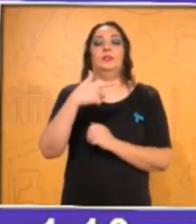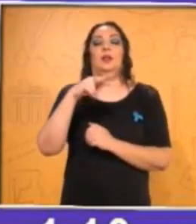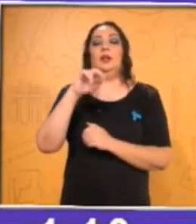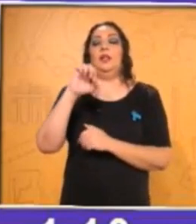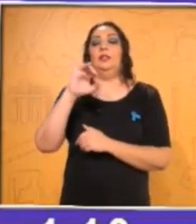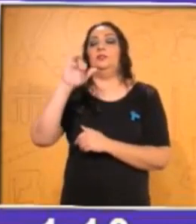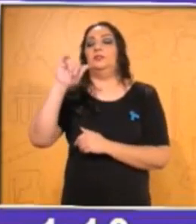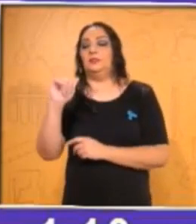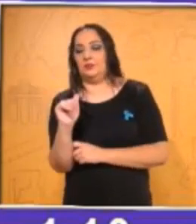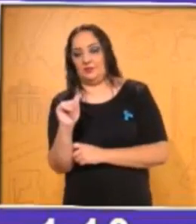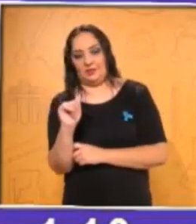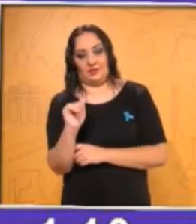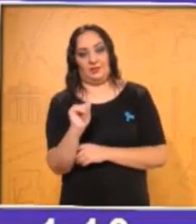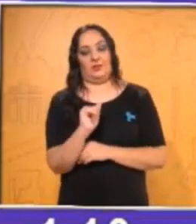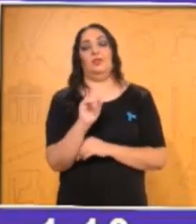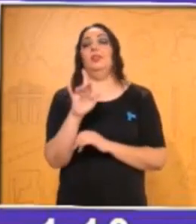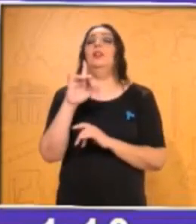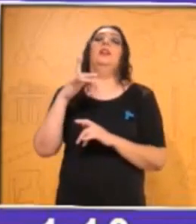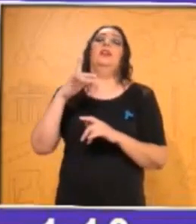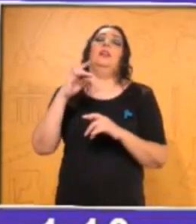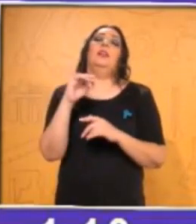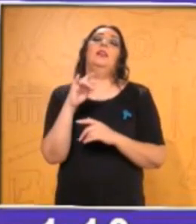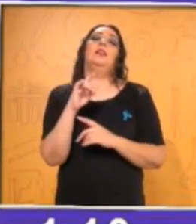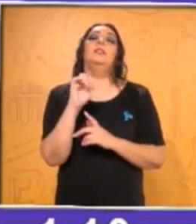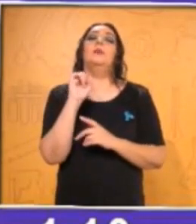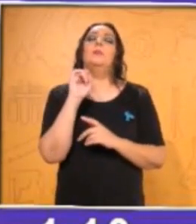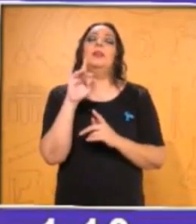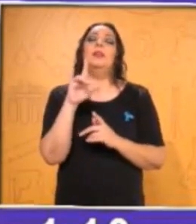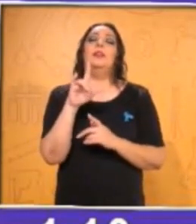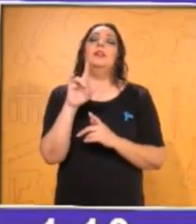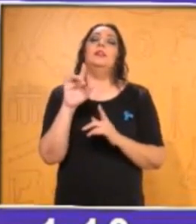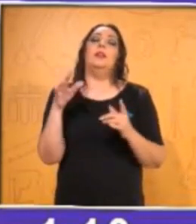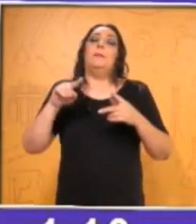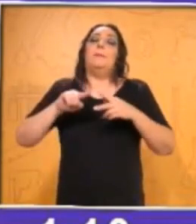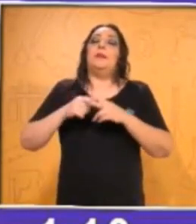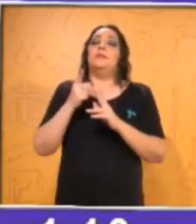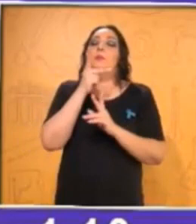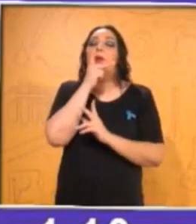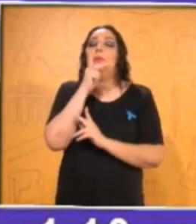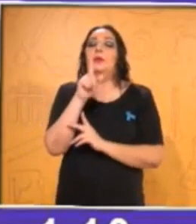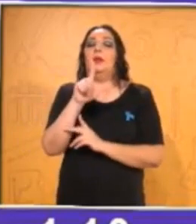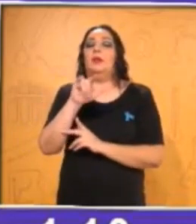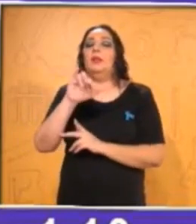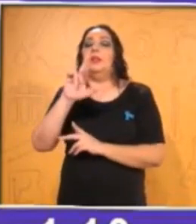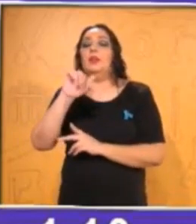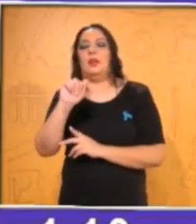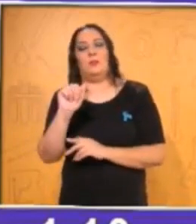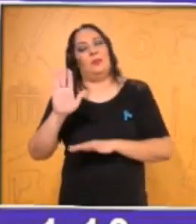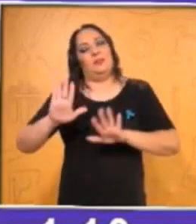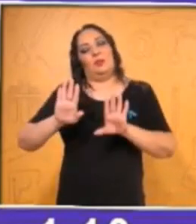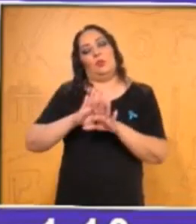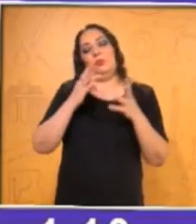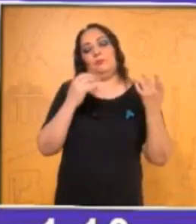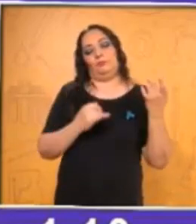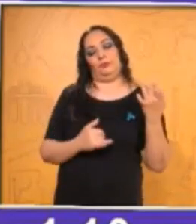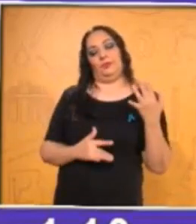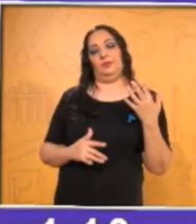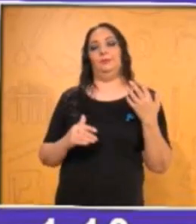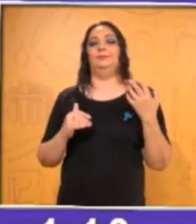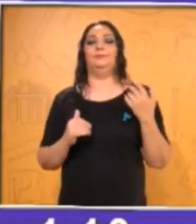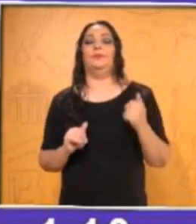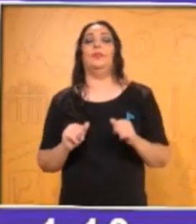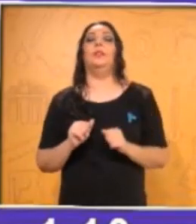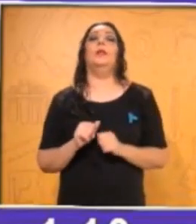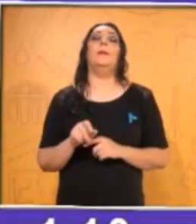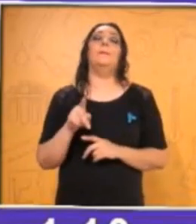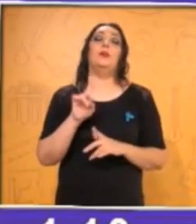que tenía y demás, ¿verdad? Entonces, vámonos al número 2, dice escrito en verso. La forma de escribir